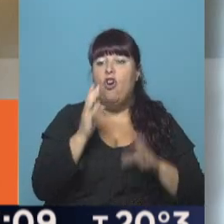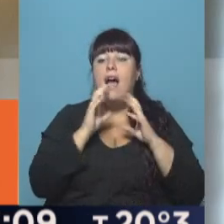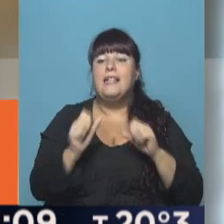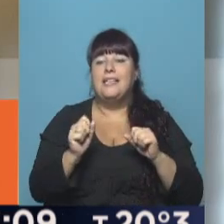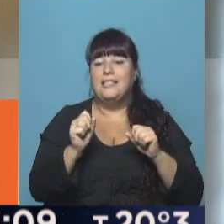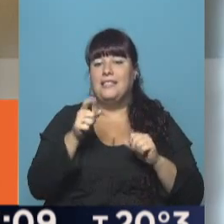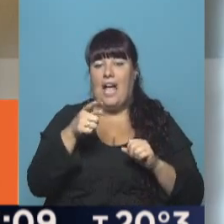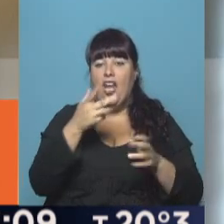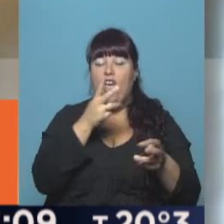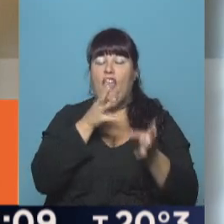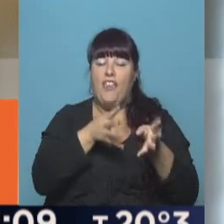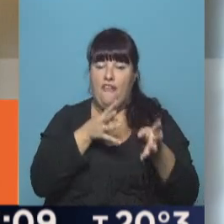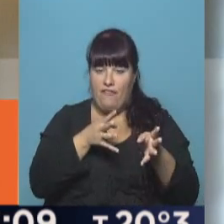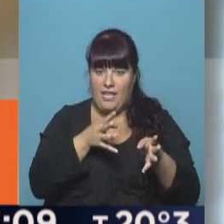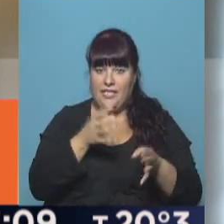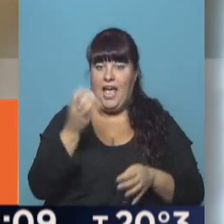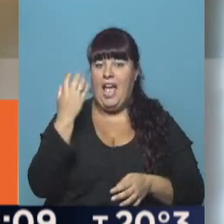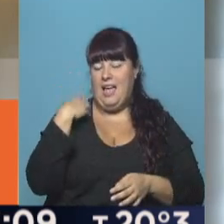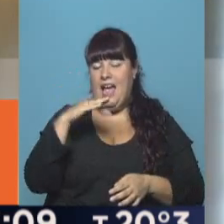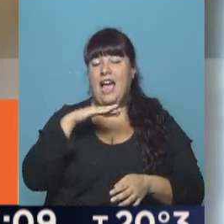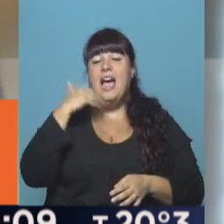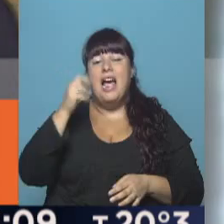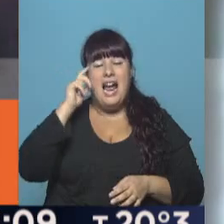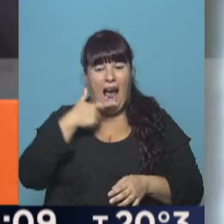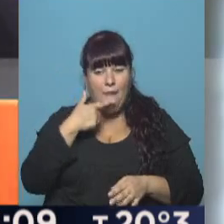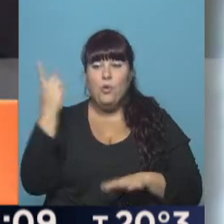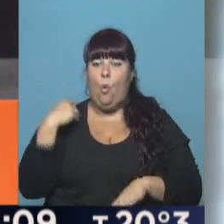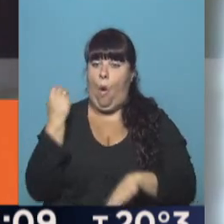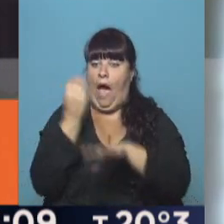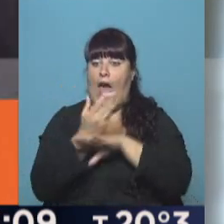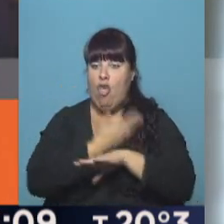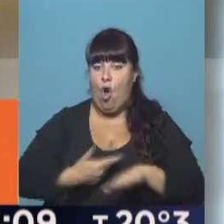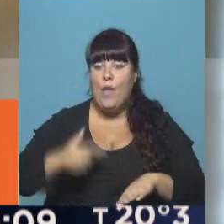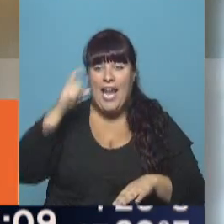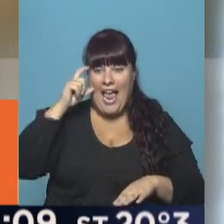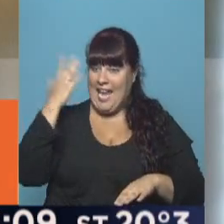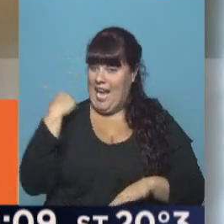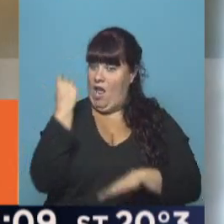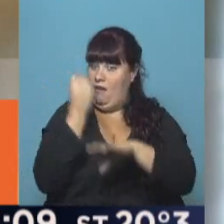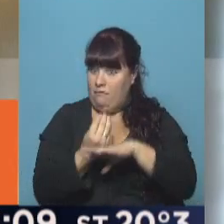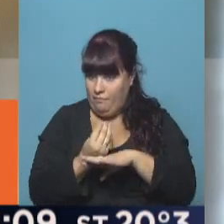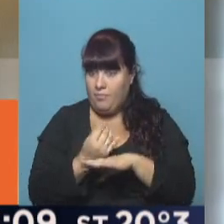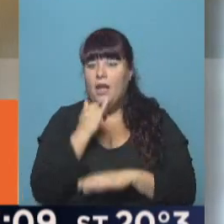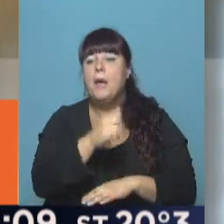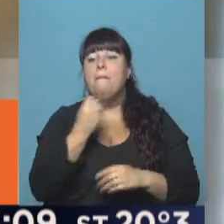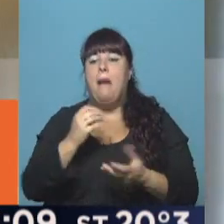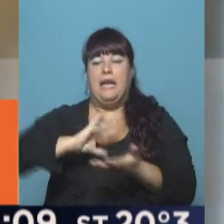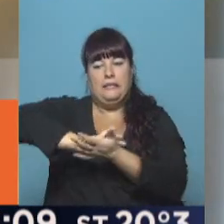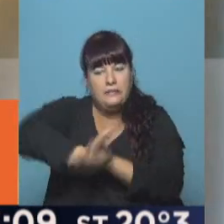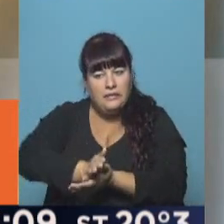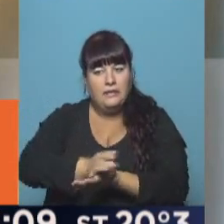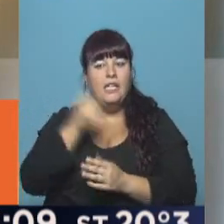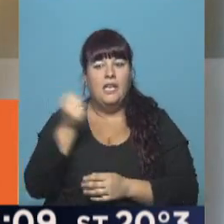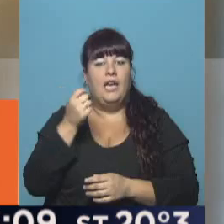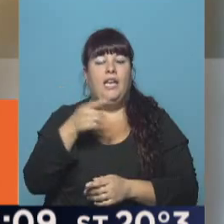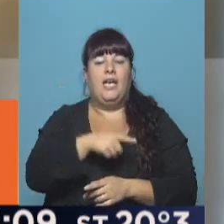al secretario de Defensa, el general James Mattis, apenas asumió el gobierno en enero de este año, destinado a destruir